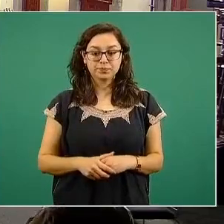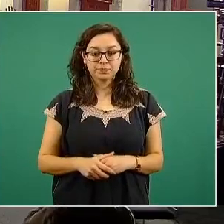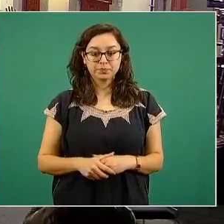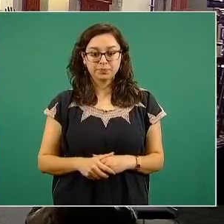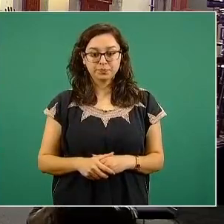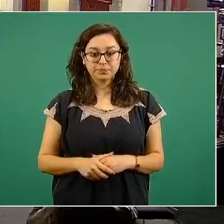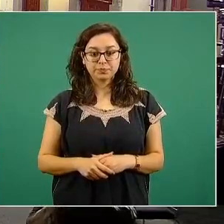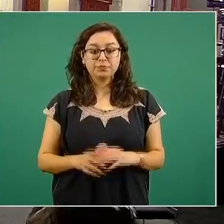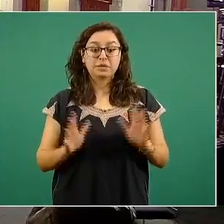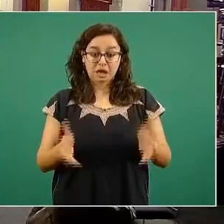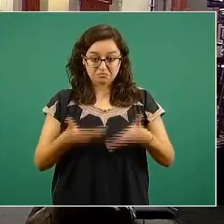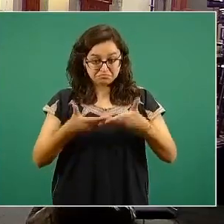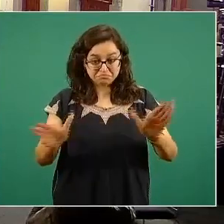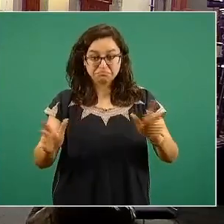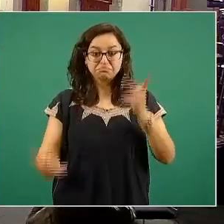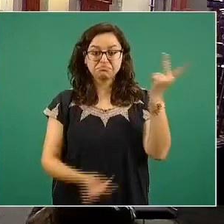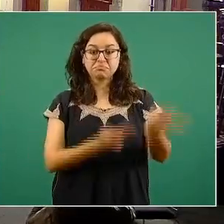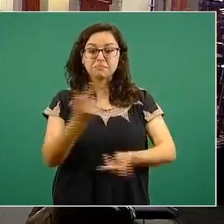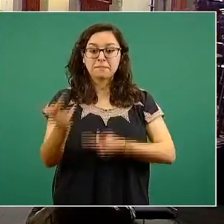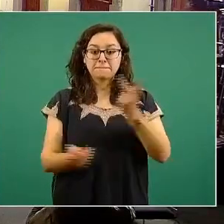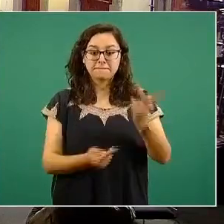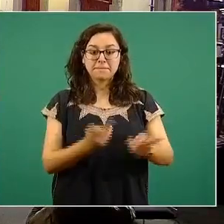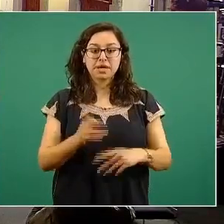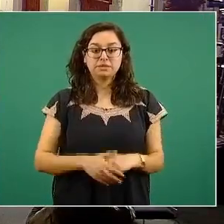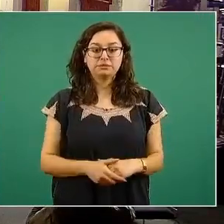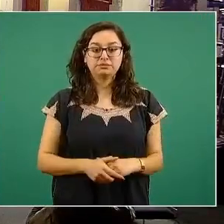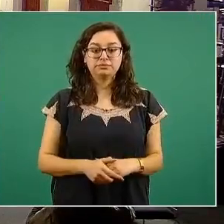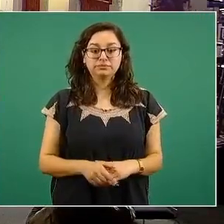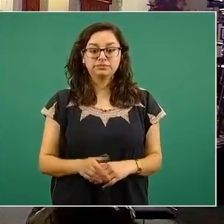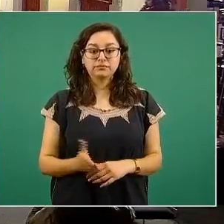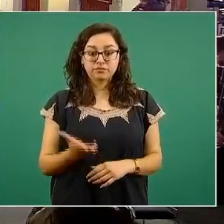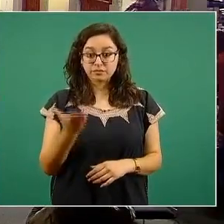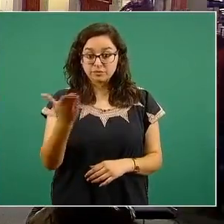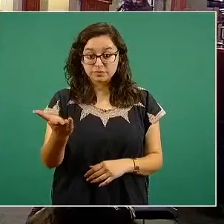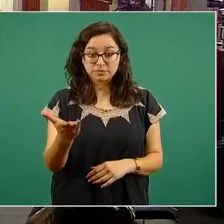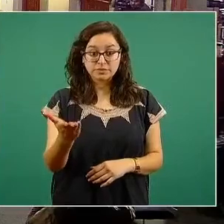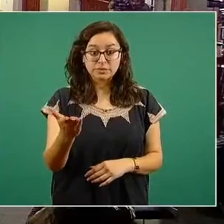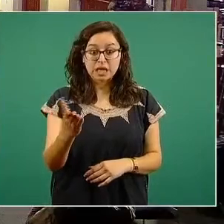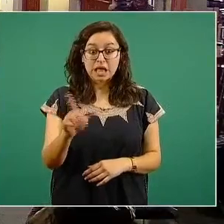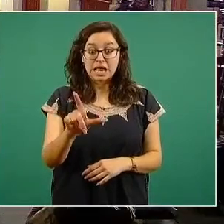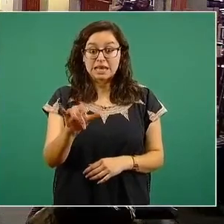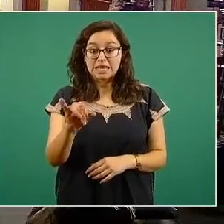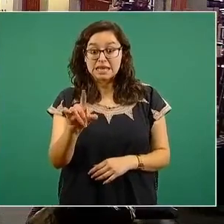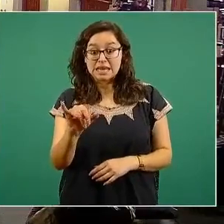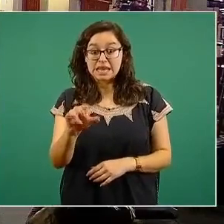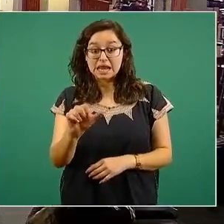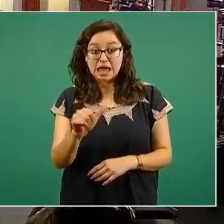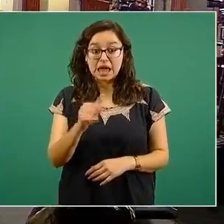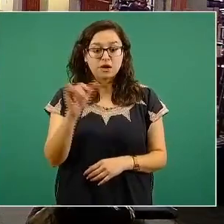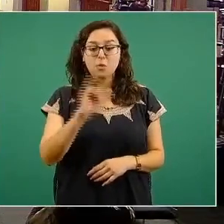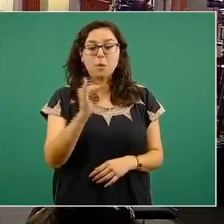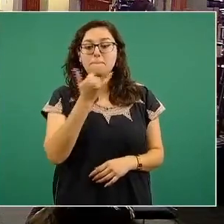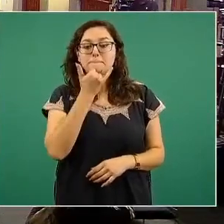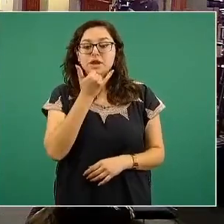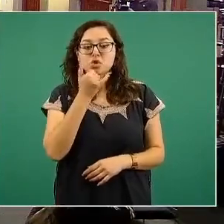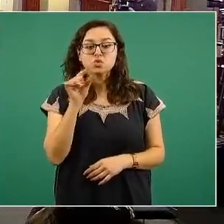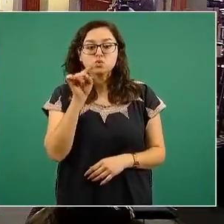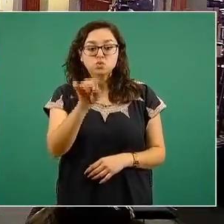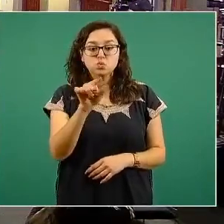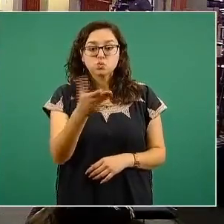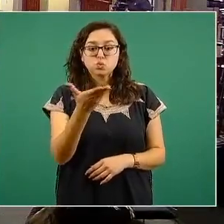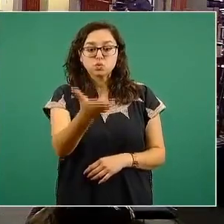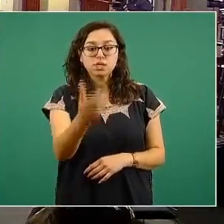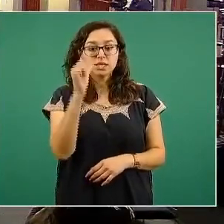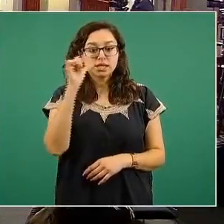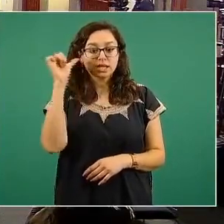ya a la conversación y vamos a empezar con usted, Liliana. No, ¿dónde quedó ayer? Usted quedó pendiente, por favor.